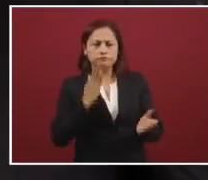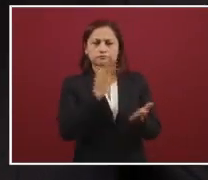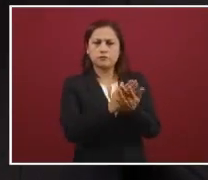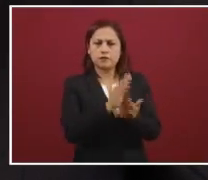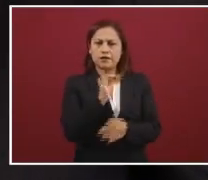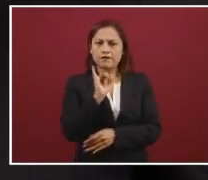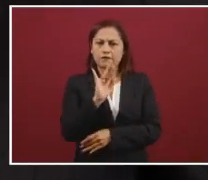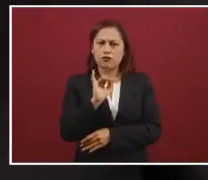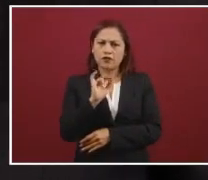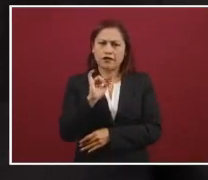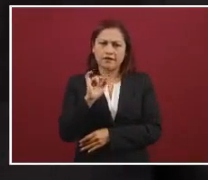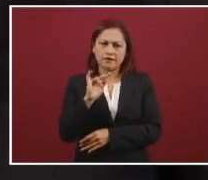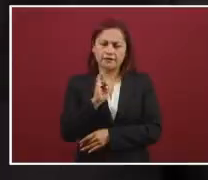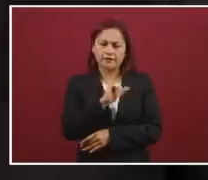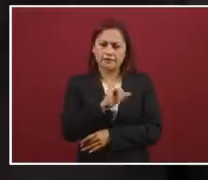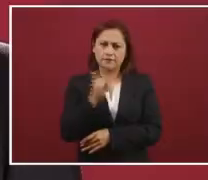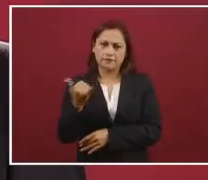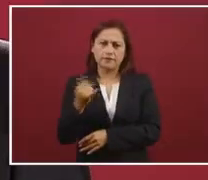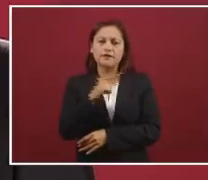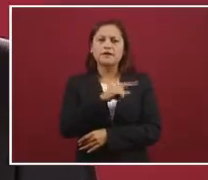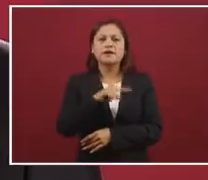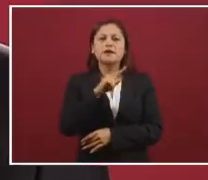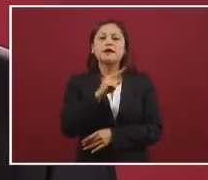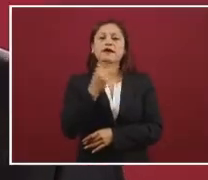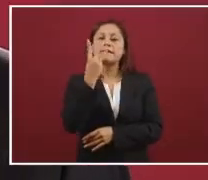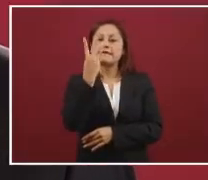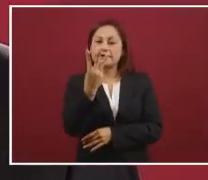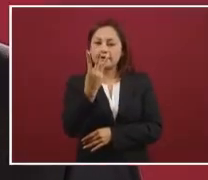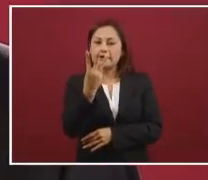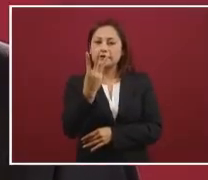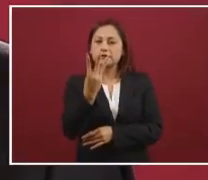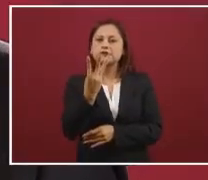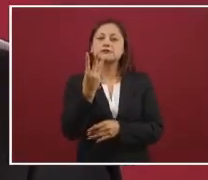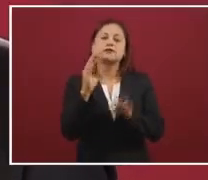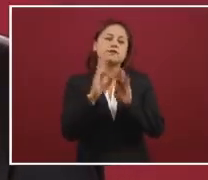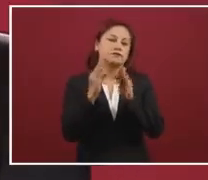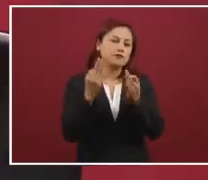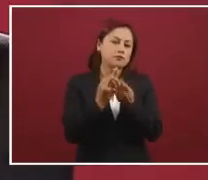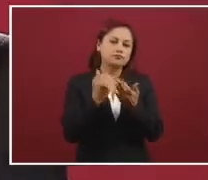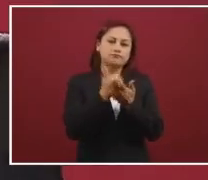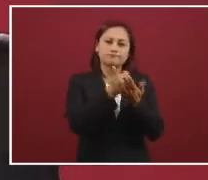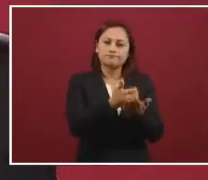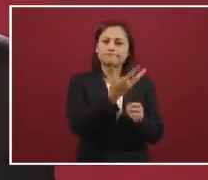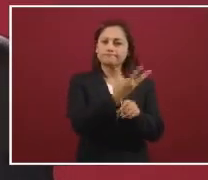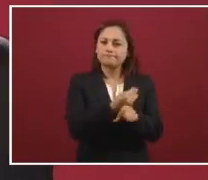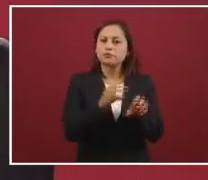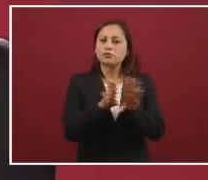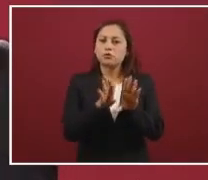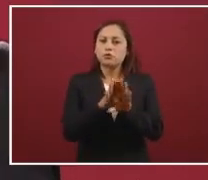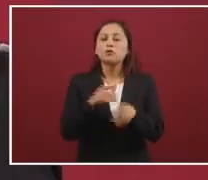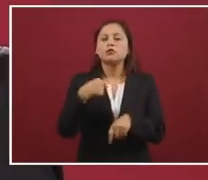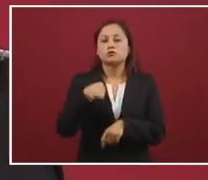medidas, las repito. Primero, los que ya